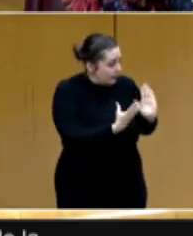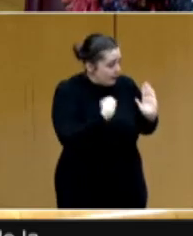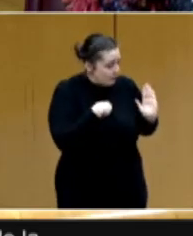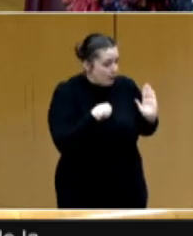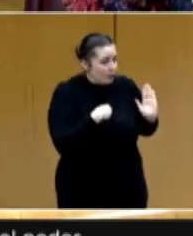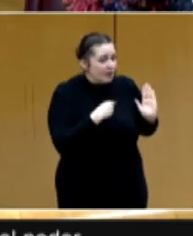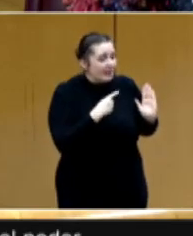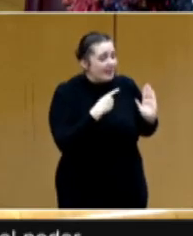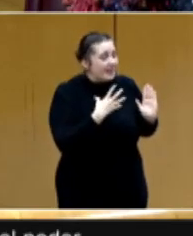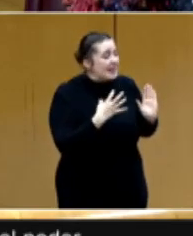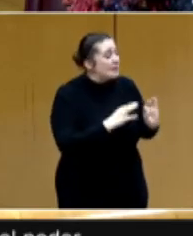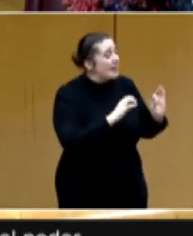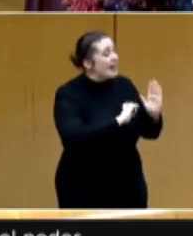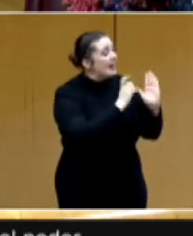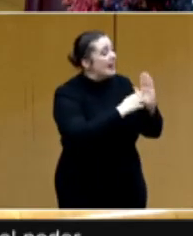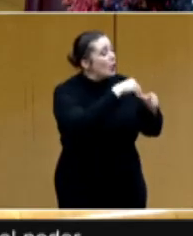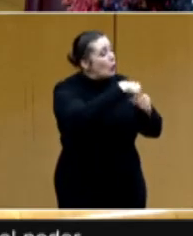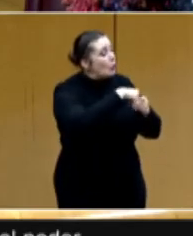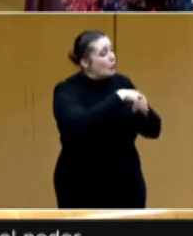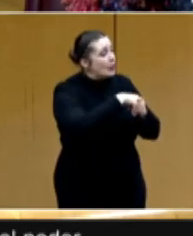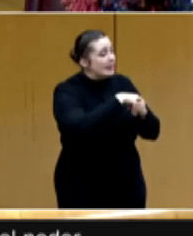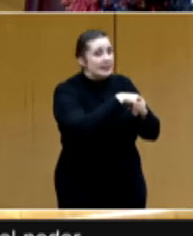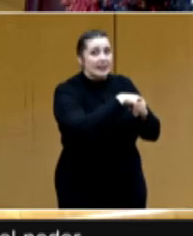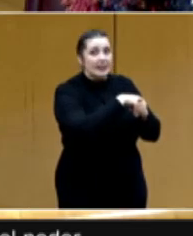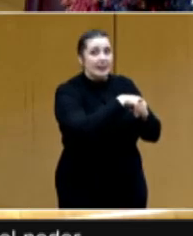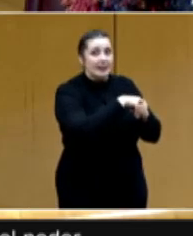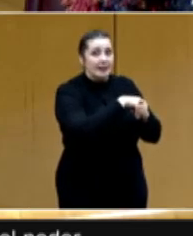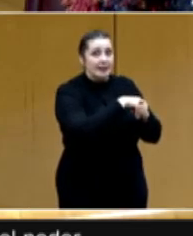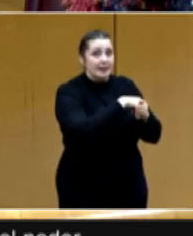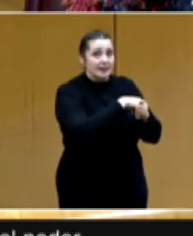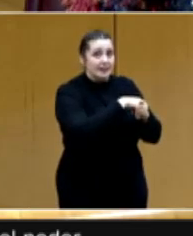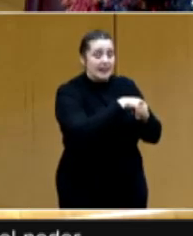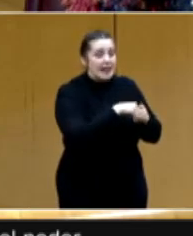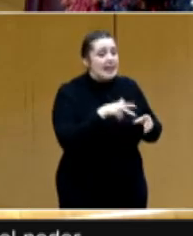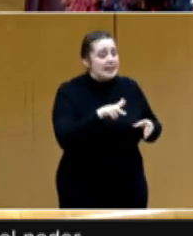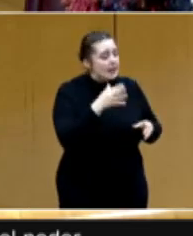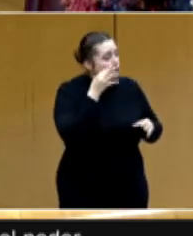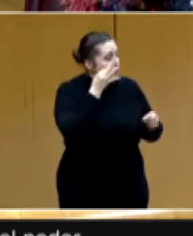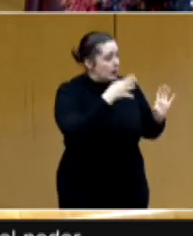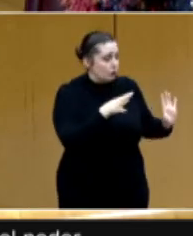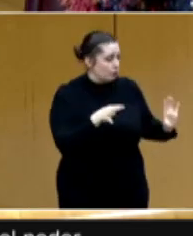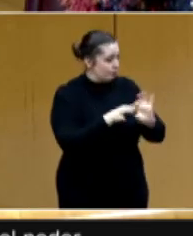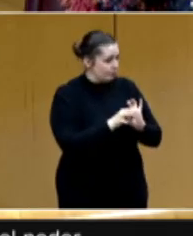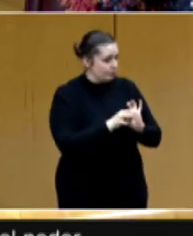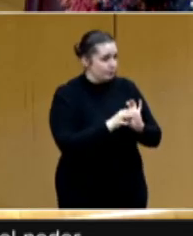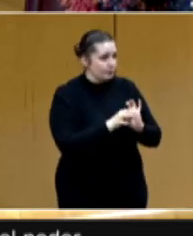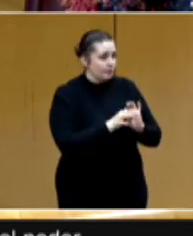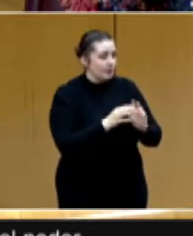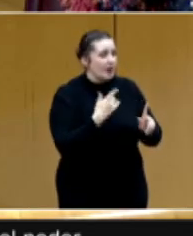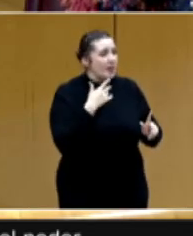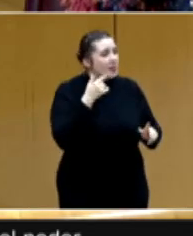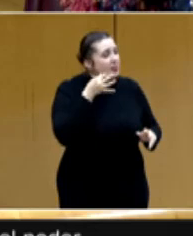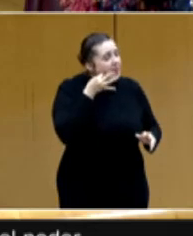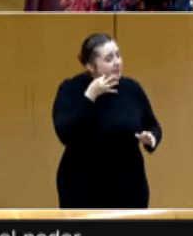ese componente de leyes que afectan a Derechos Humanos a los derechos esenciales